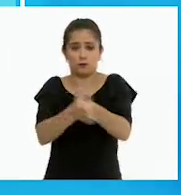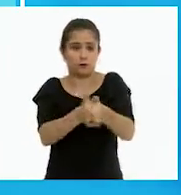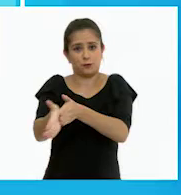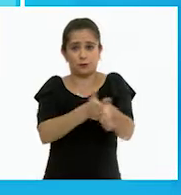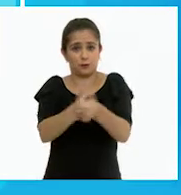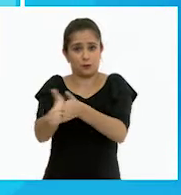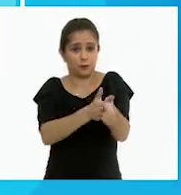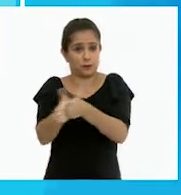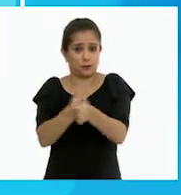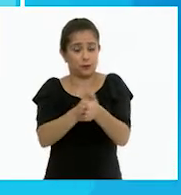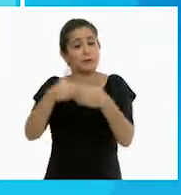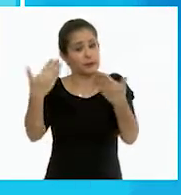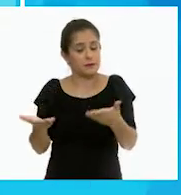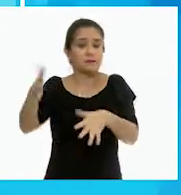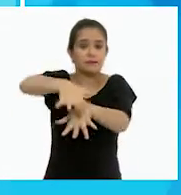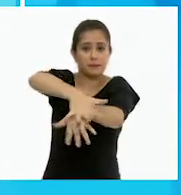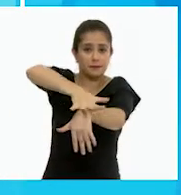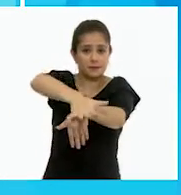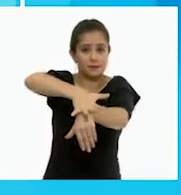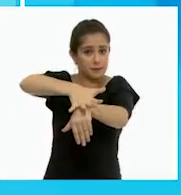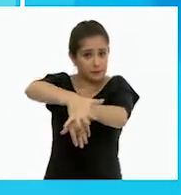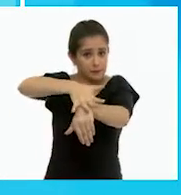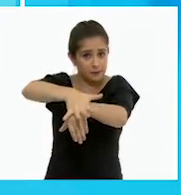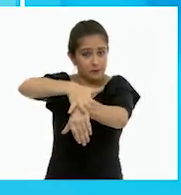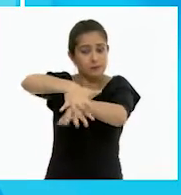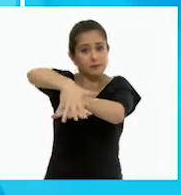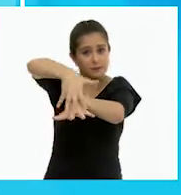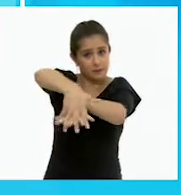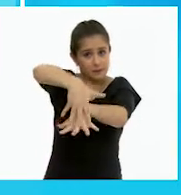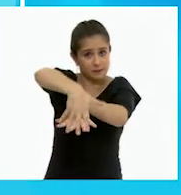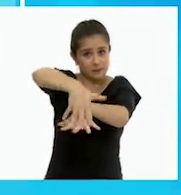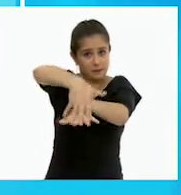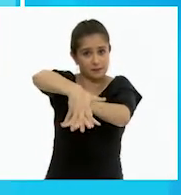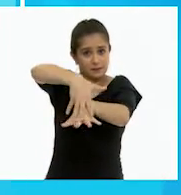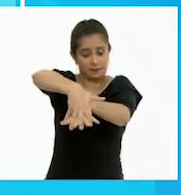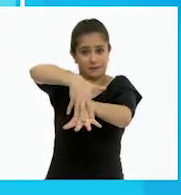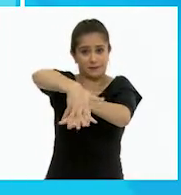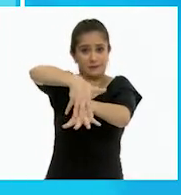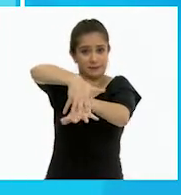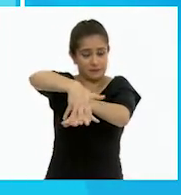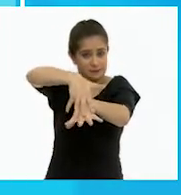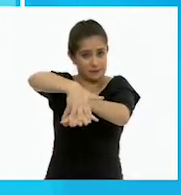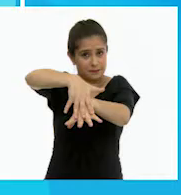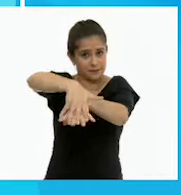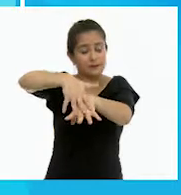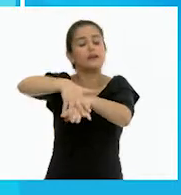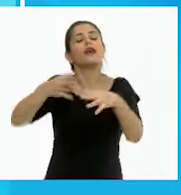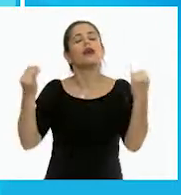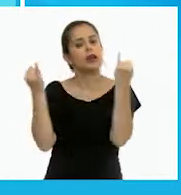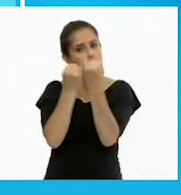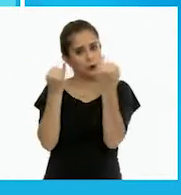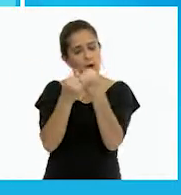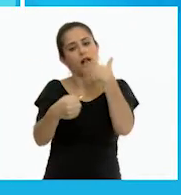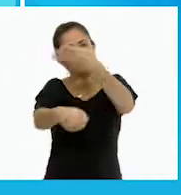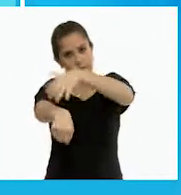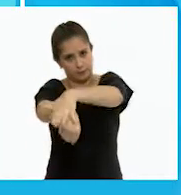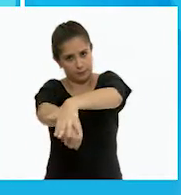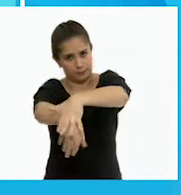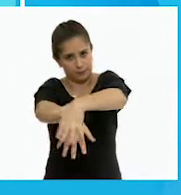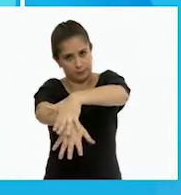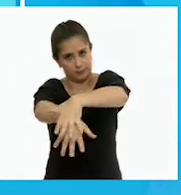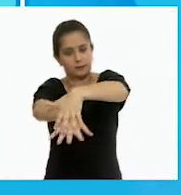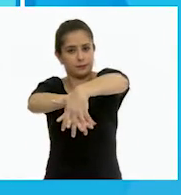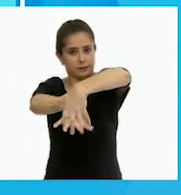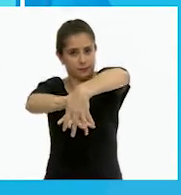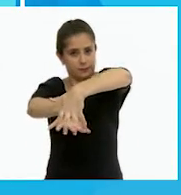con la otra. Ahora, frota la palma de una de tus manos contra el dorso de la otra, entrelazando los dedos. Repite lo mismo con